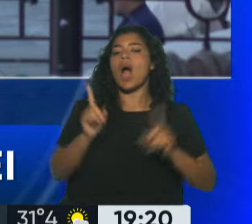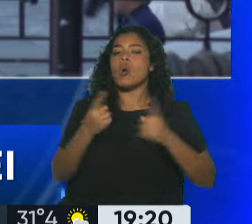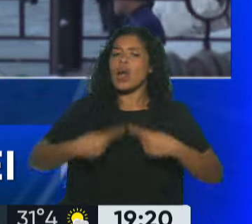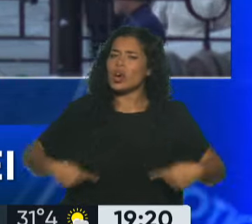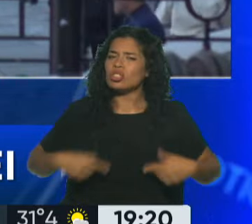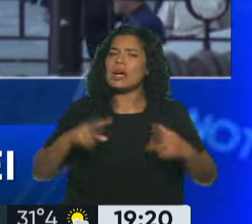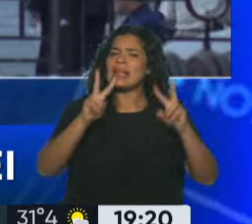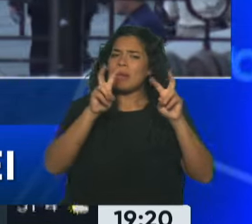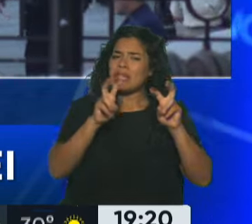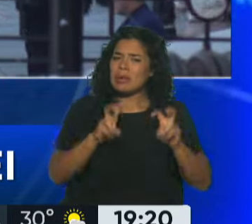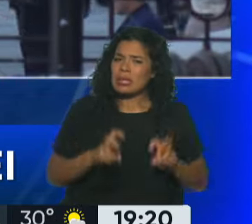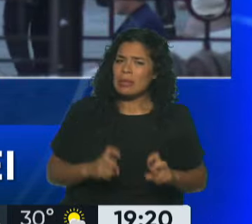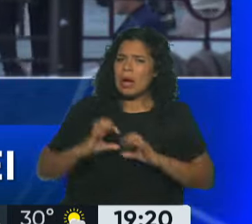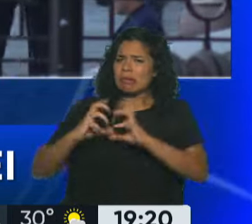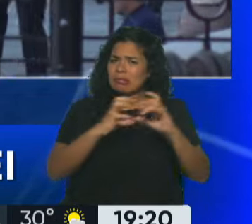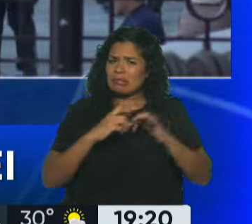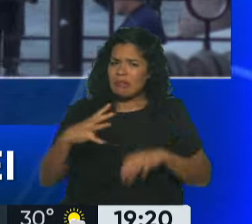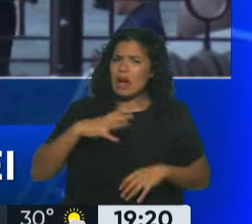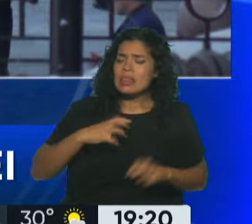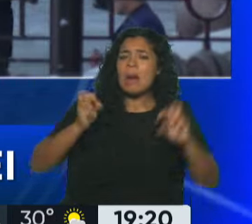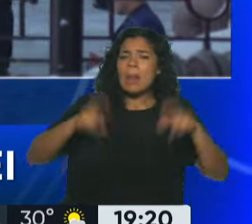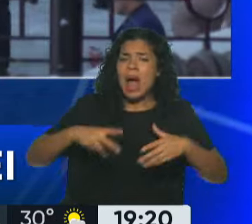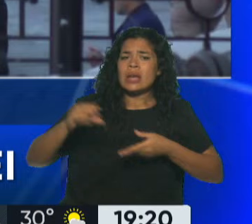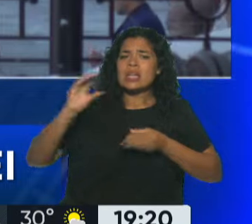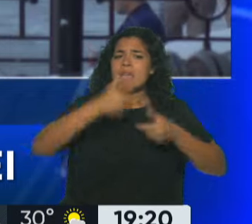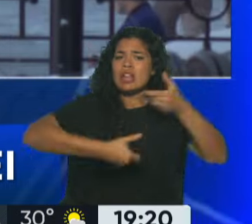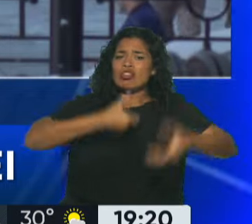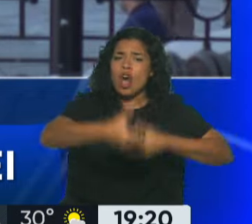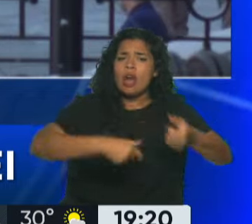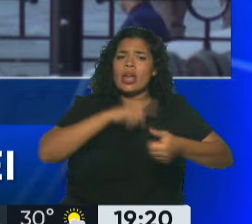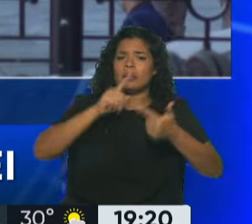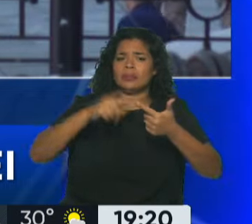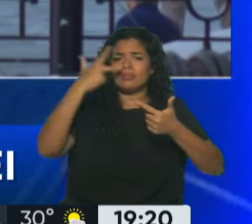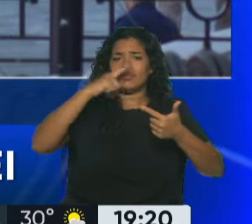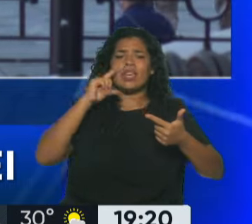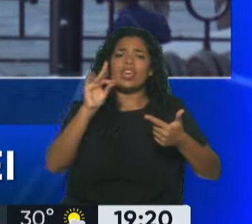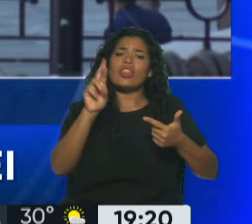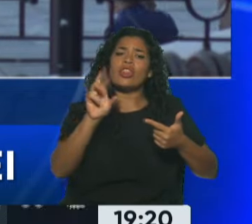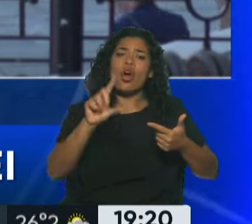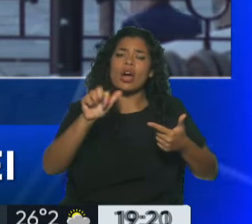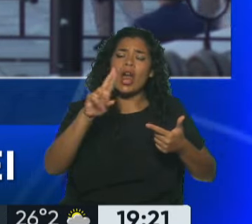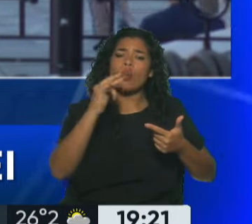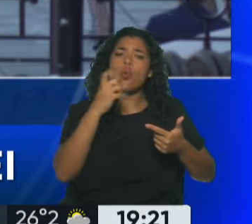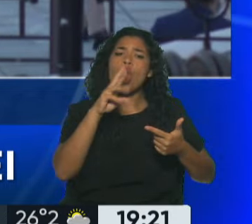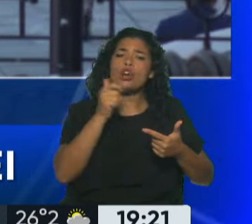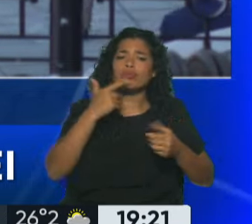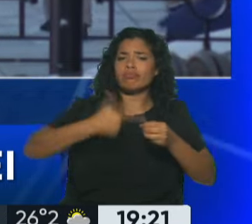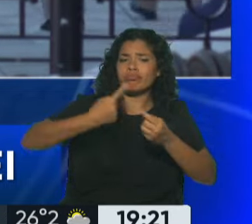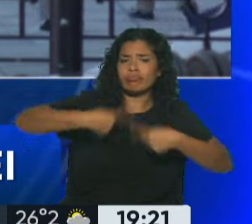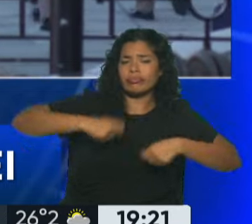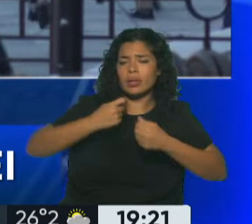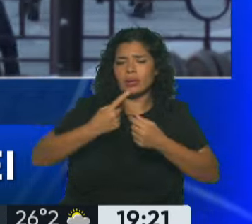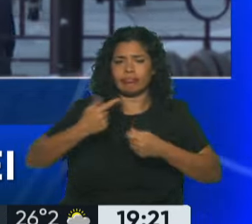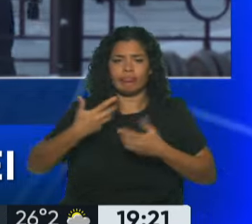los temas que había para discutir, el plan de inversiones, hidrocarburos, que era muy importante en esa ley. La educación